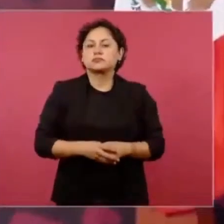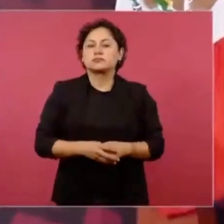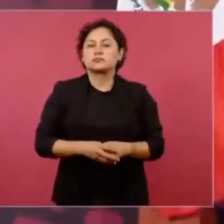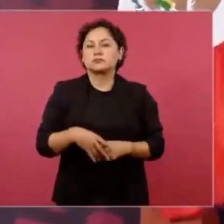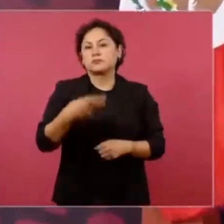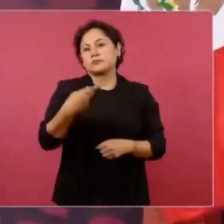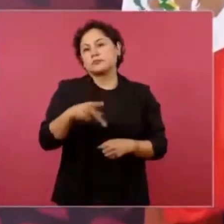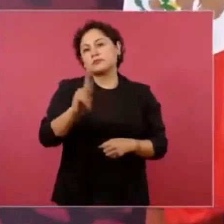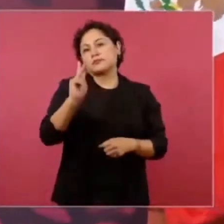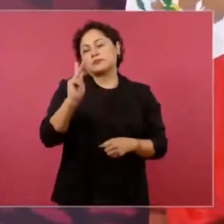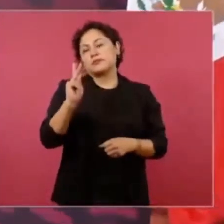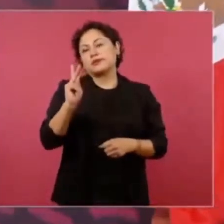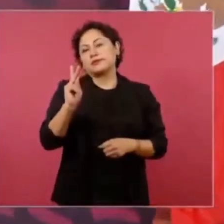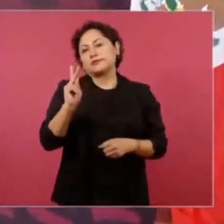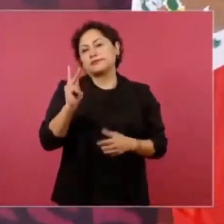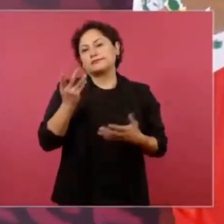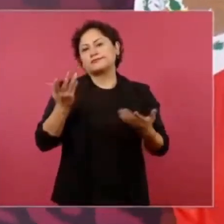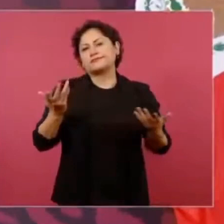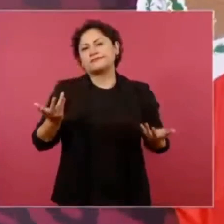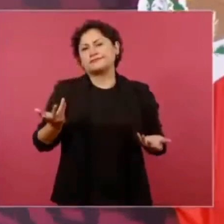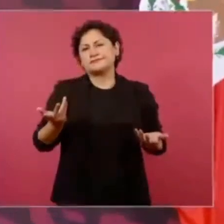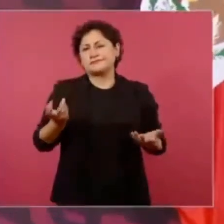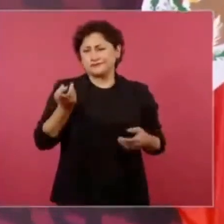no es posible medrar